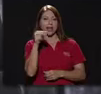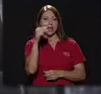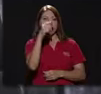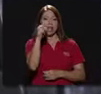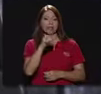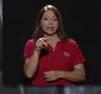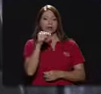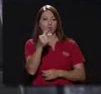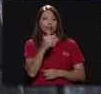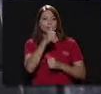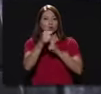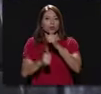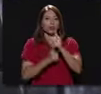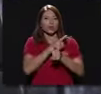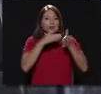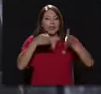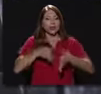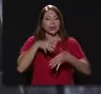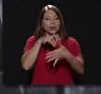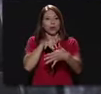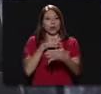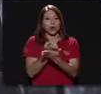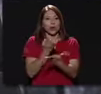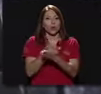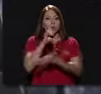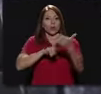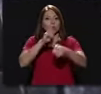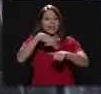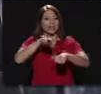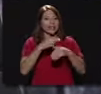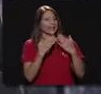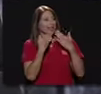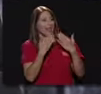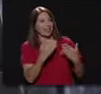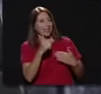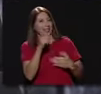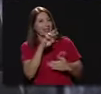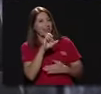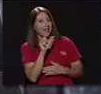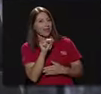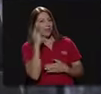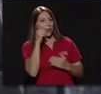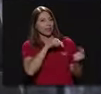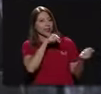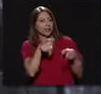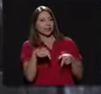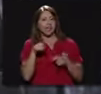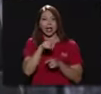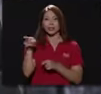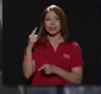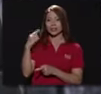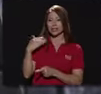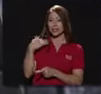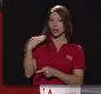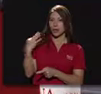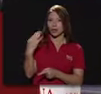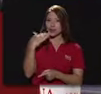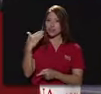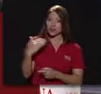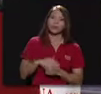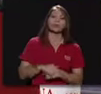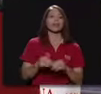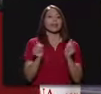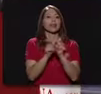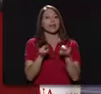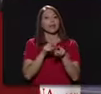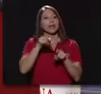González, subdirector de la Escuela de Economía de la Universidad Nacional. Muchas gracias, don Greyvin, por estar con nosotros. Muchas gracias por la invitación. Además,